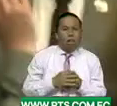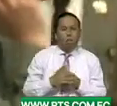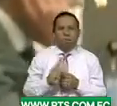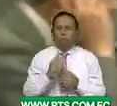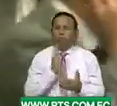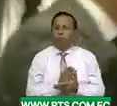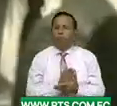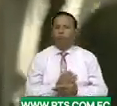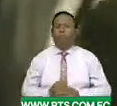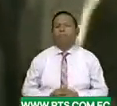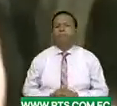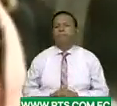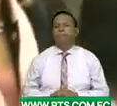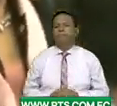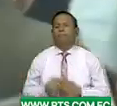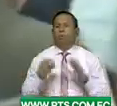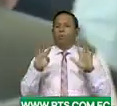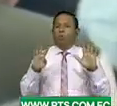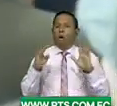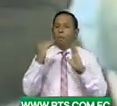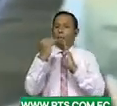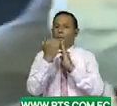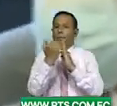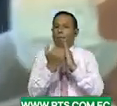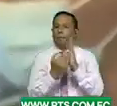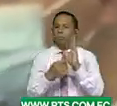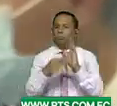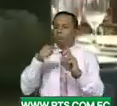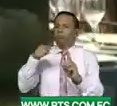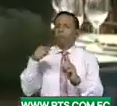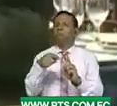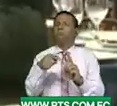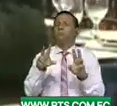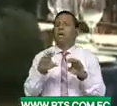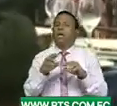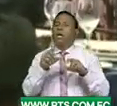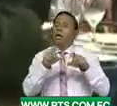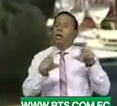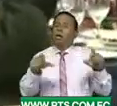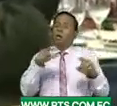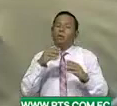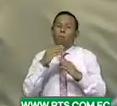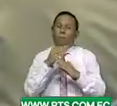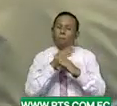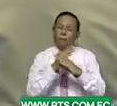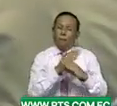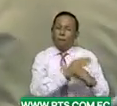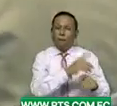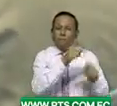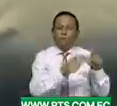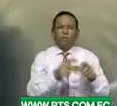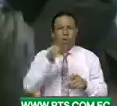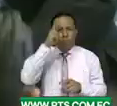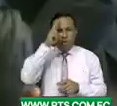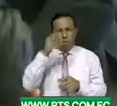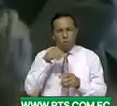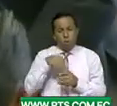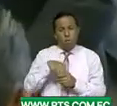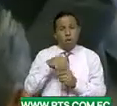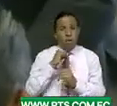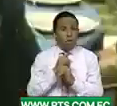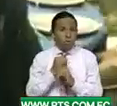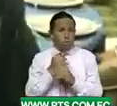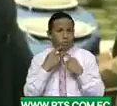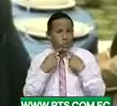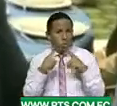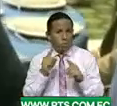Los 9 lineamientos están enfocados en prevenir presuntos actos de corrupción y mitigar los altos riesgos de varias instituciones públicas. La